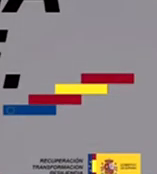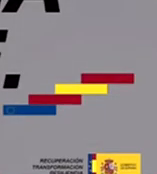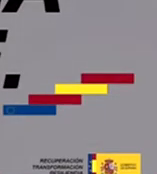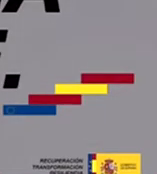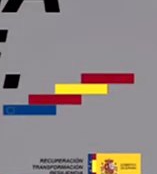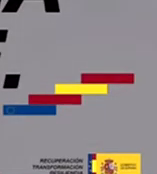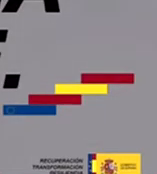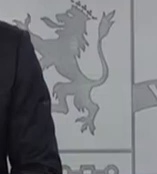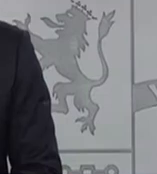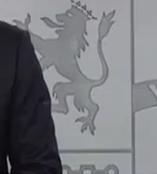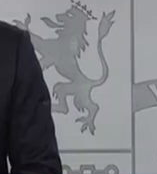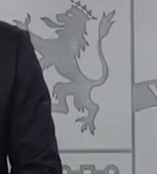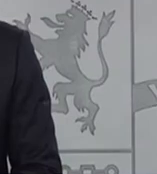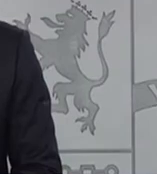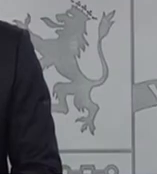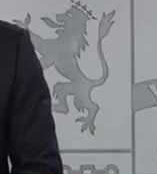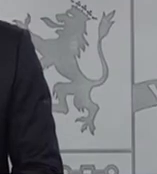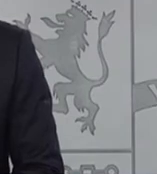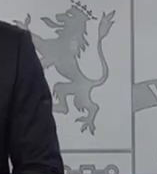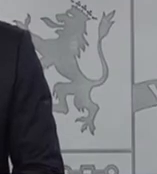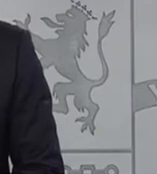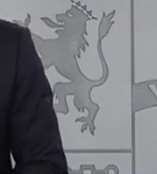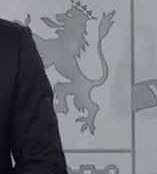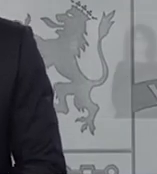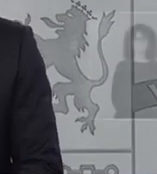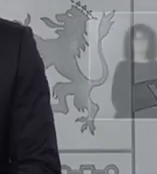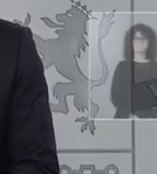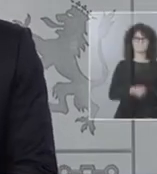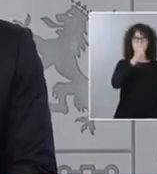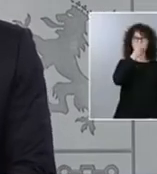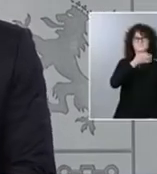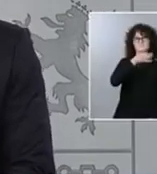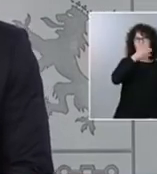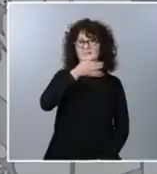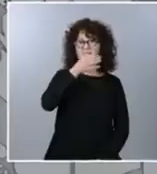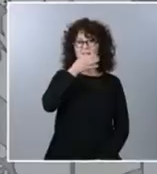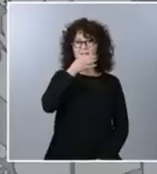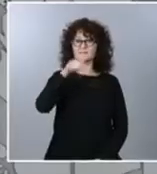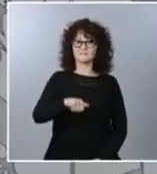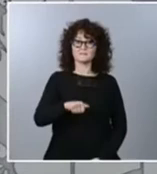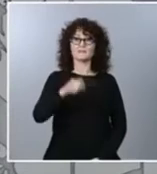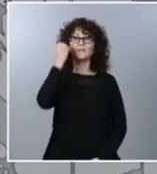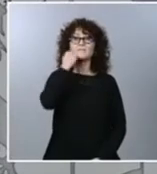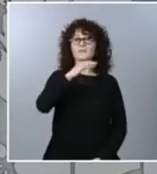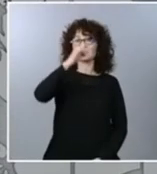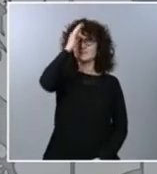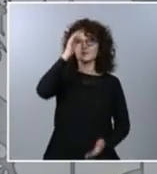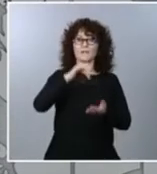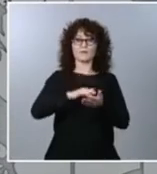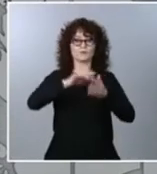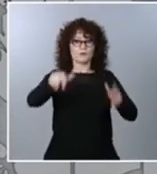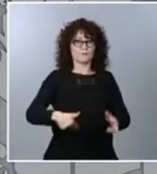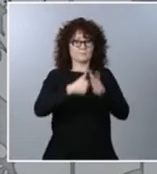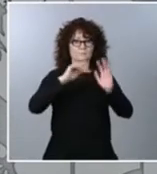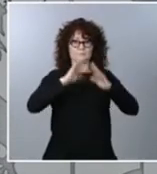más destacado de la actualidad. No tenemos al presidente del Gobierno declarando en estos momentos. Vamos a escucharlo. De la 15ª